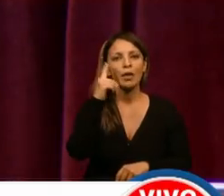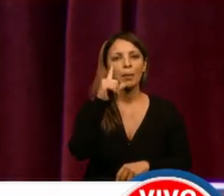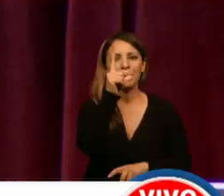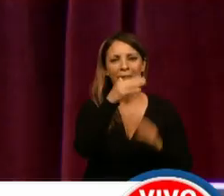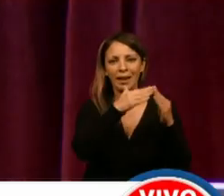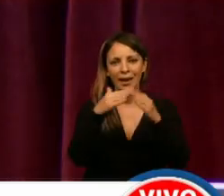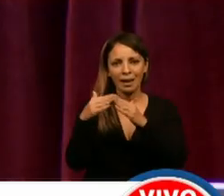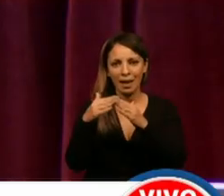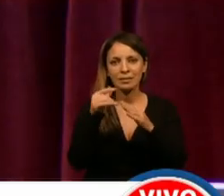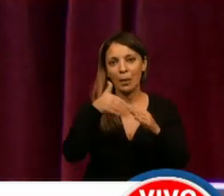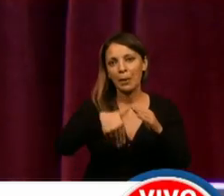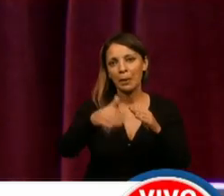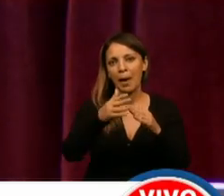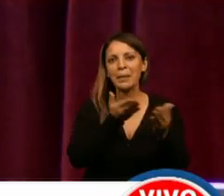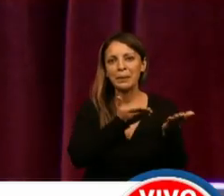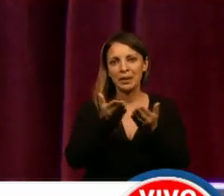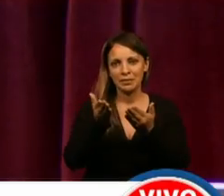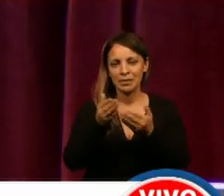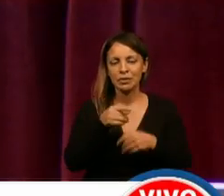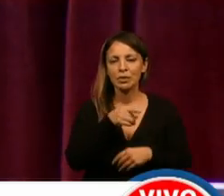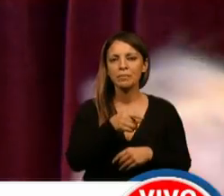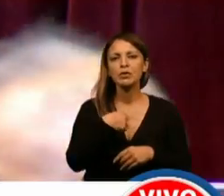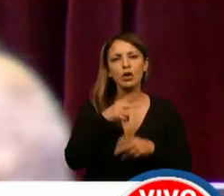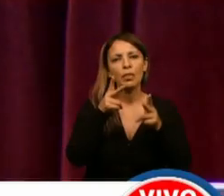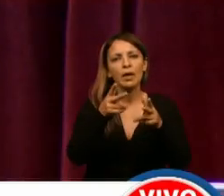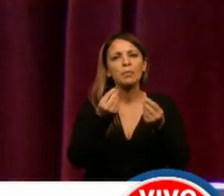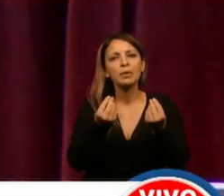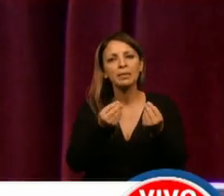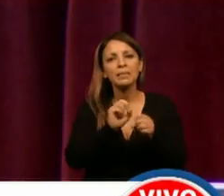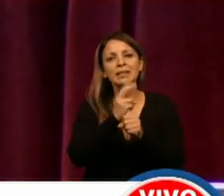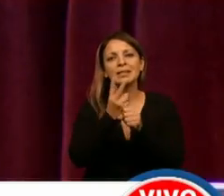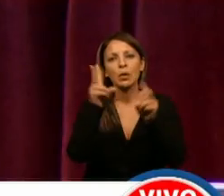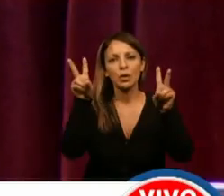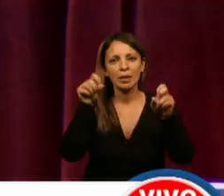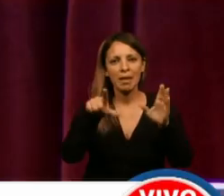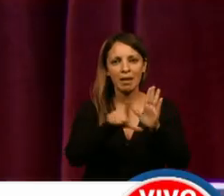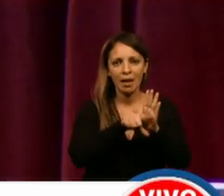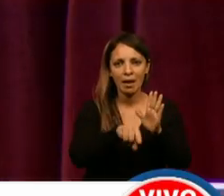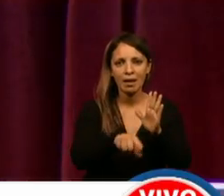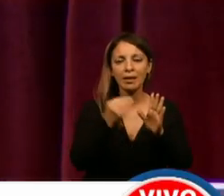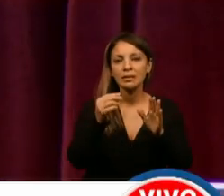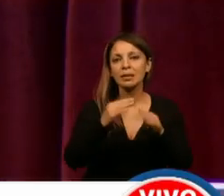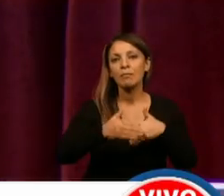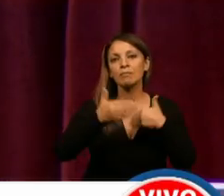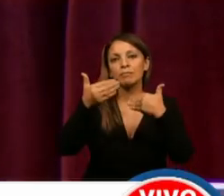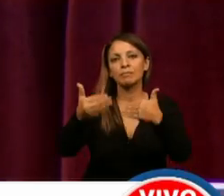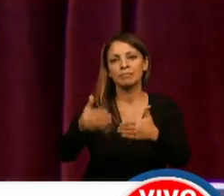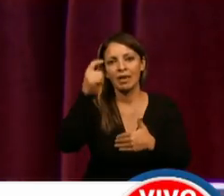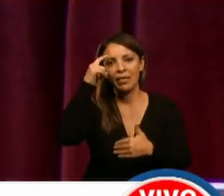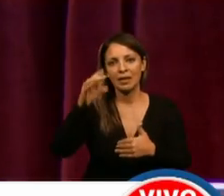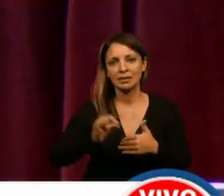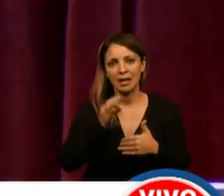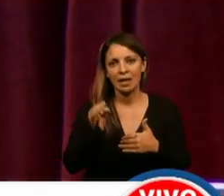son beneficiados por esta medida y lo menciono porque un segundo aspecto de esta ley que es la prórroga por 10 años del fondo